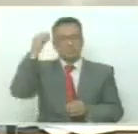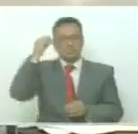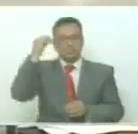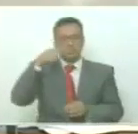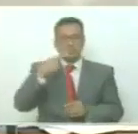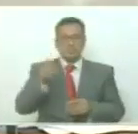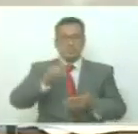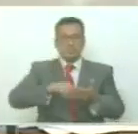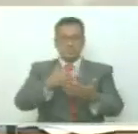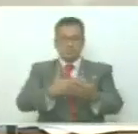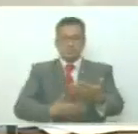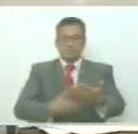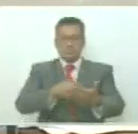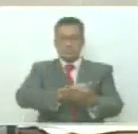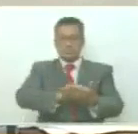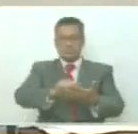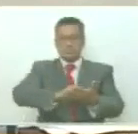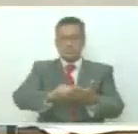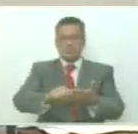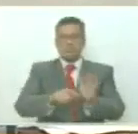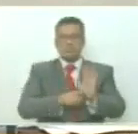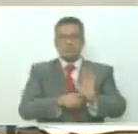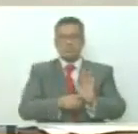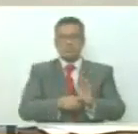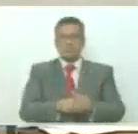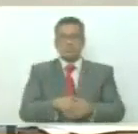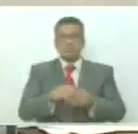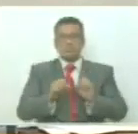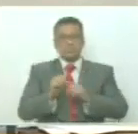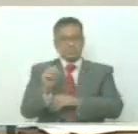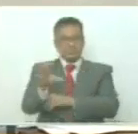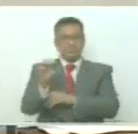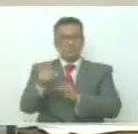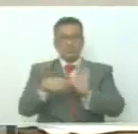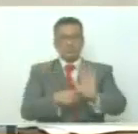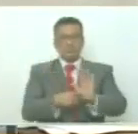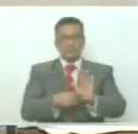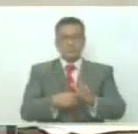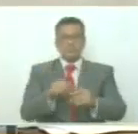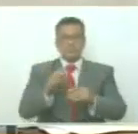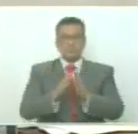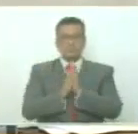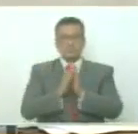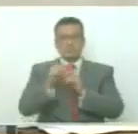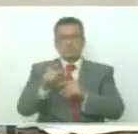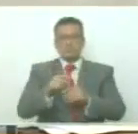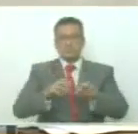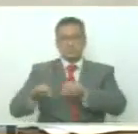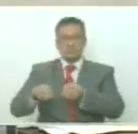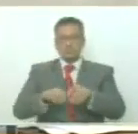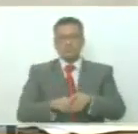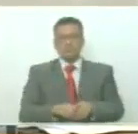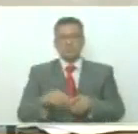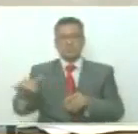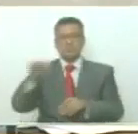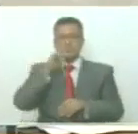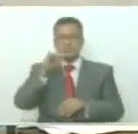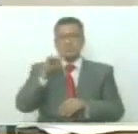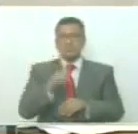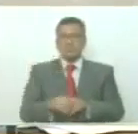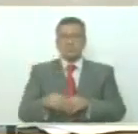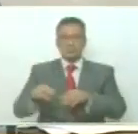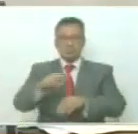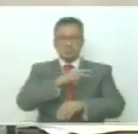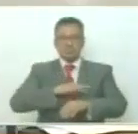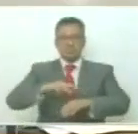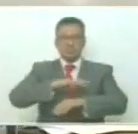se remite a la Gaceta Oficial a los fines de su publicación. Sírvase, por favor, ciudadana secretaria, informar al